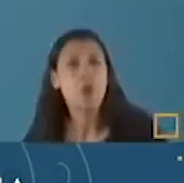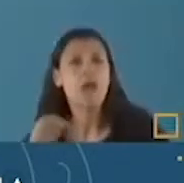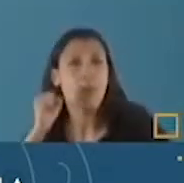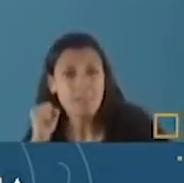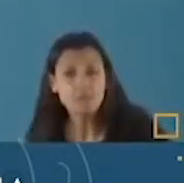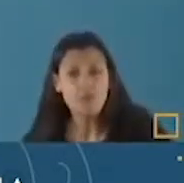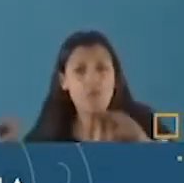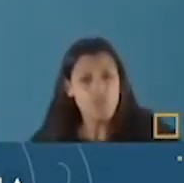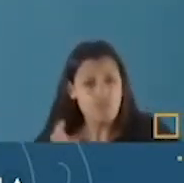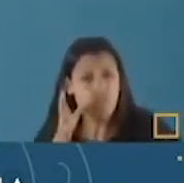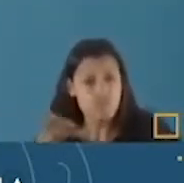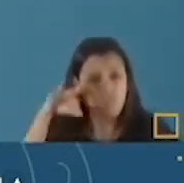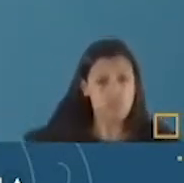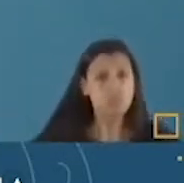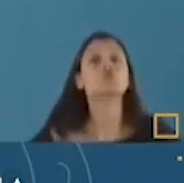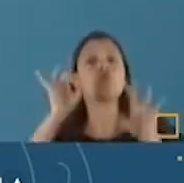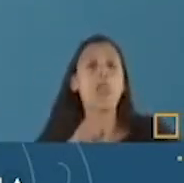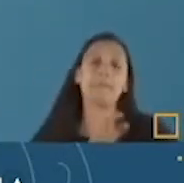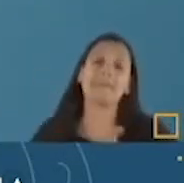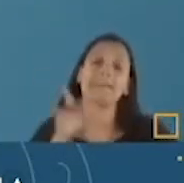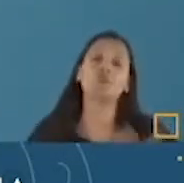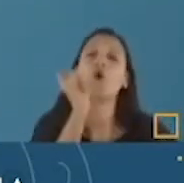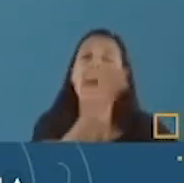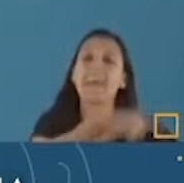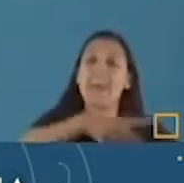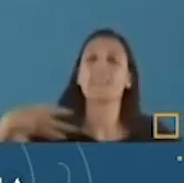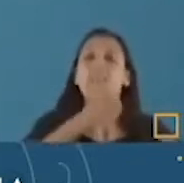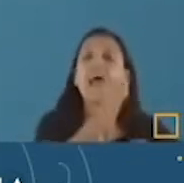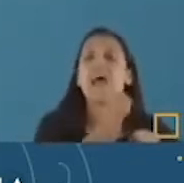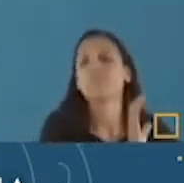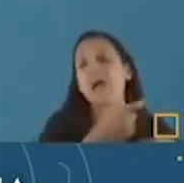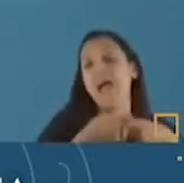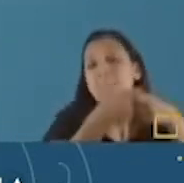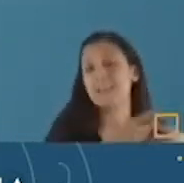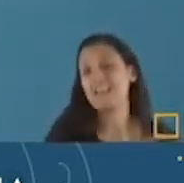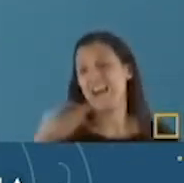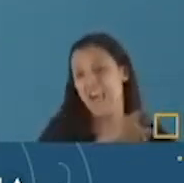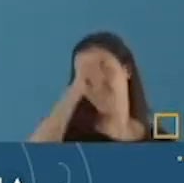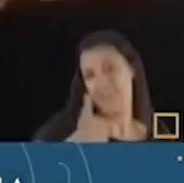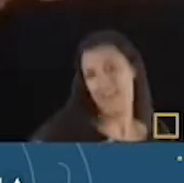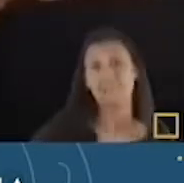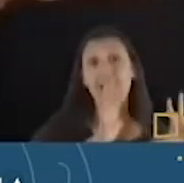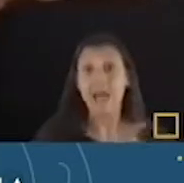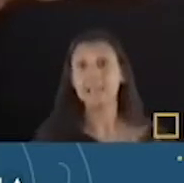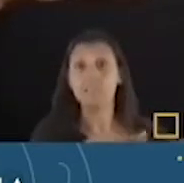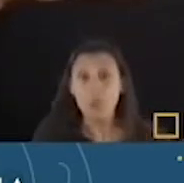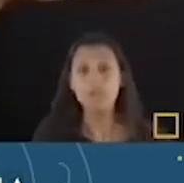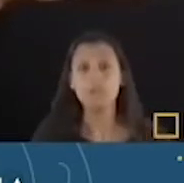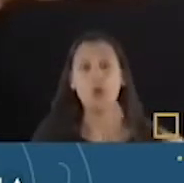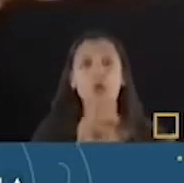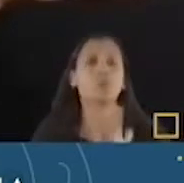tienen posibilidades de regenerarlas o recrearlas con préstamos, que según decía el presidente en el momento